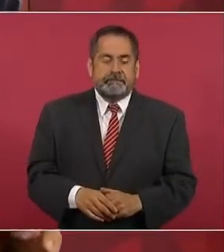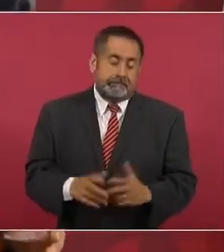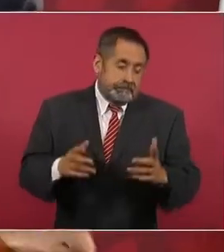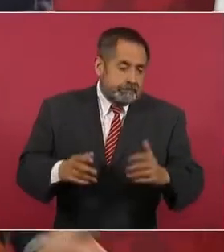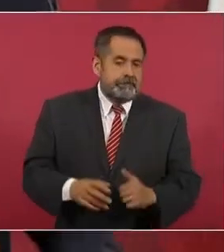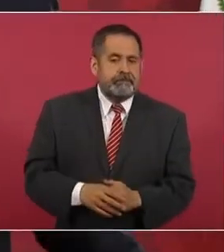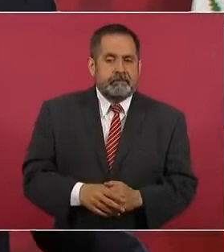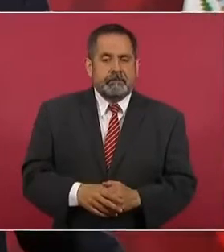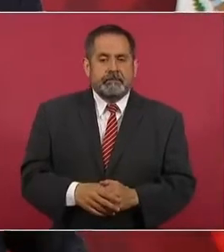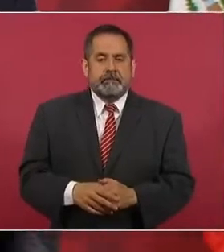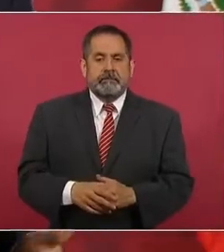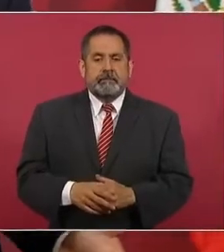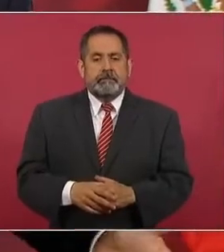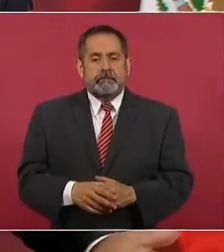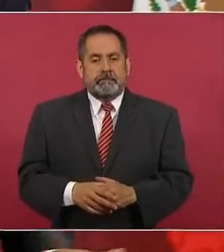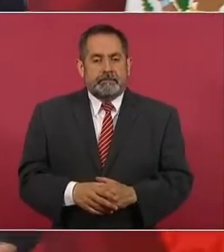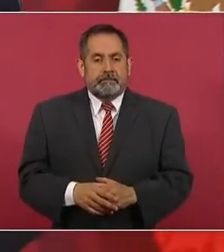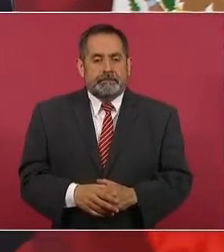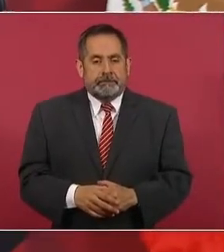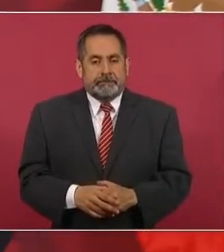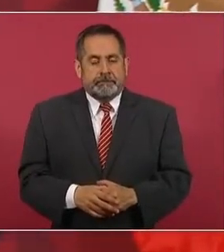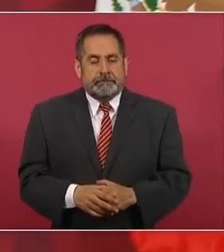Claro, defiende